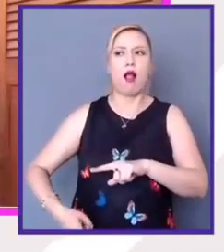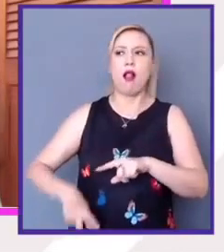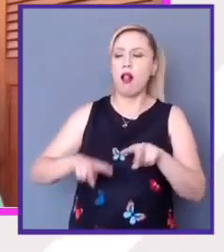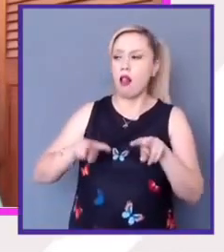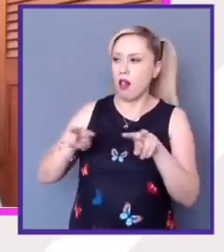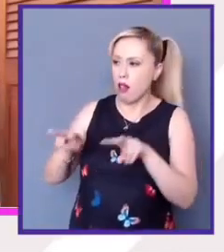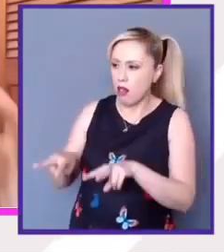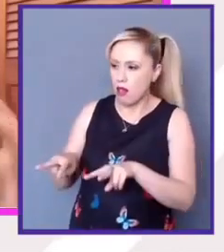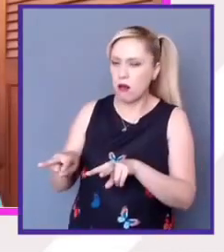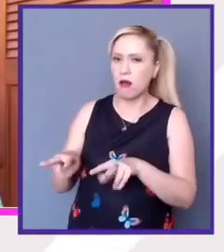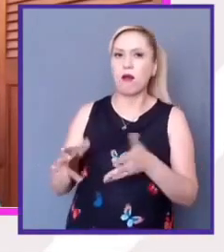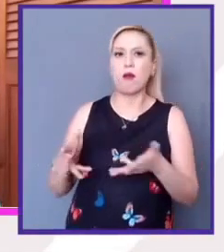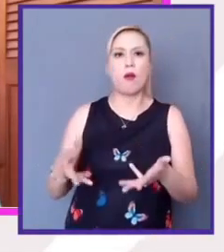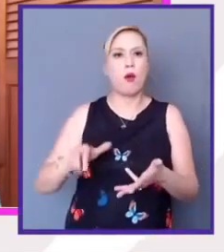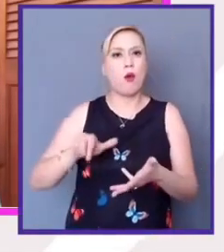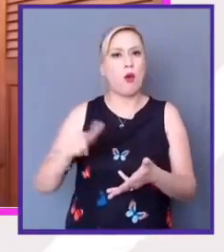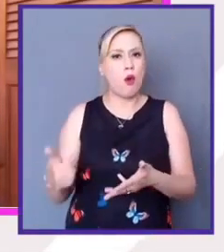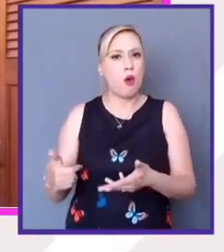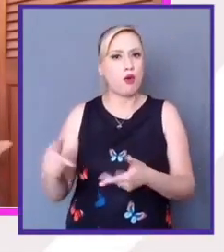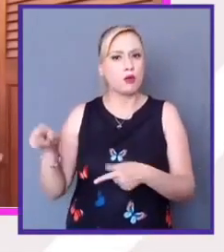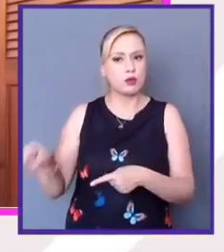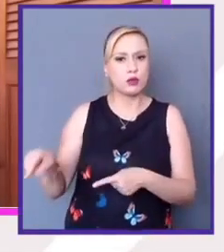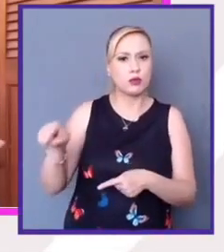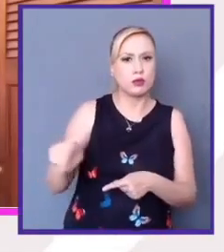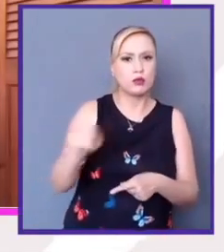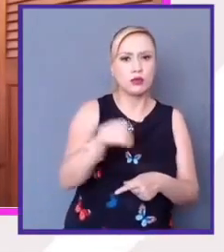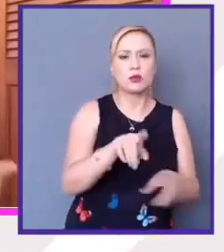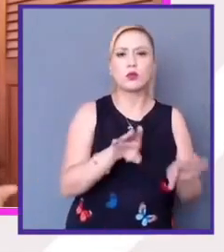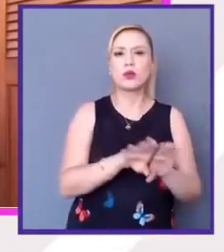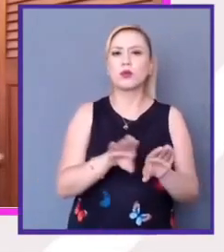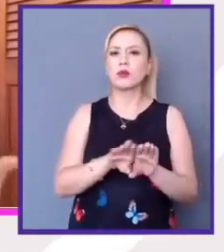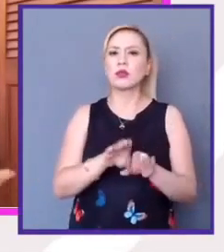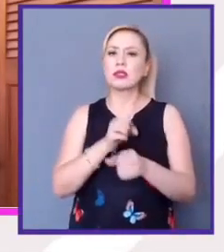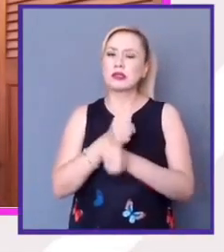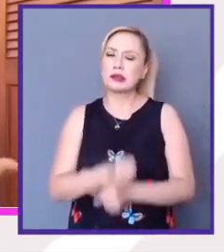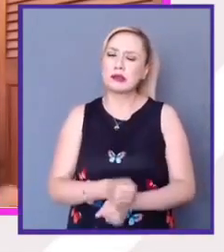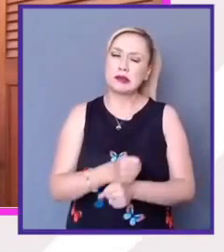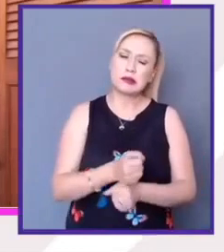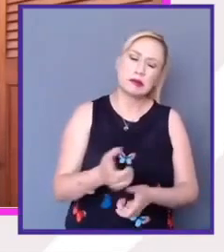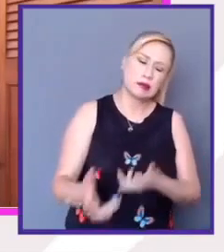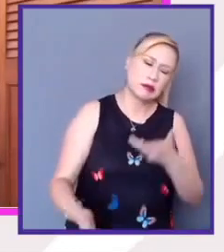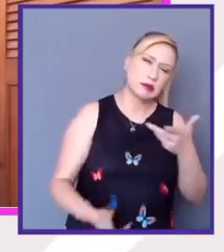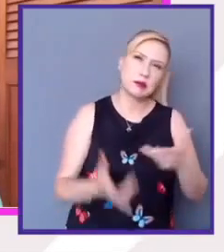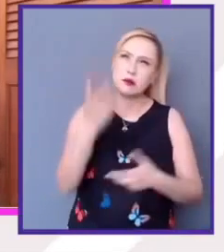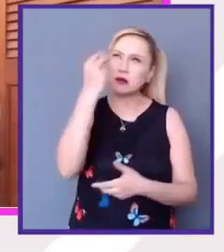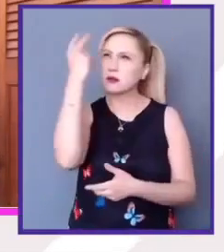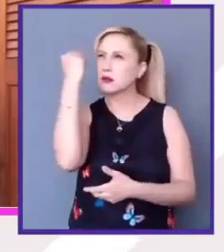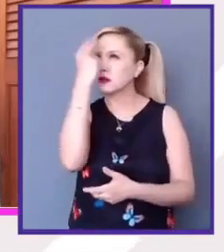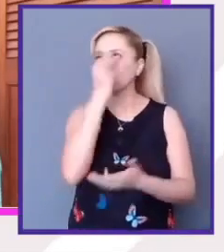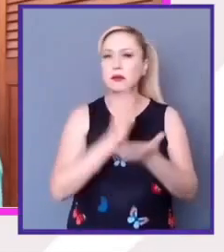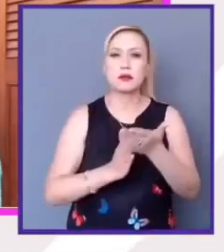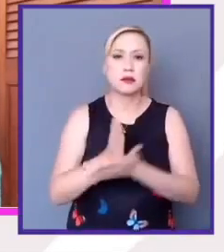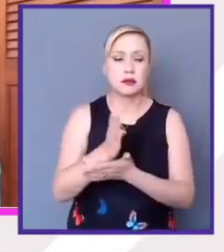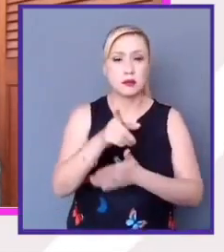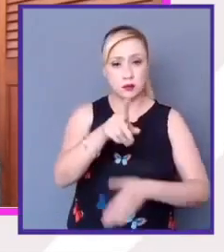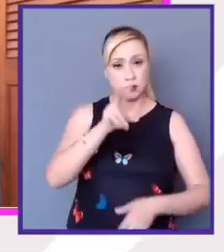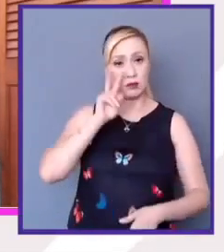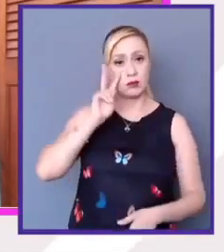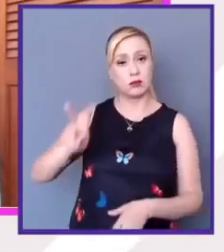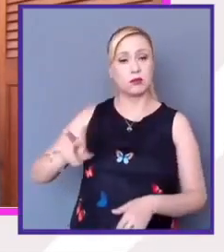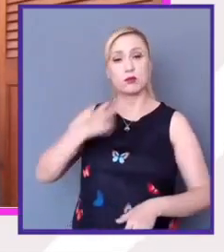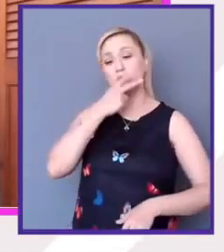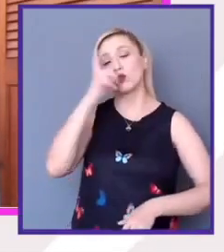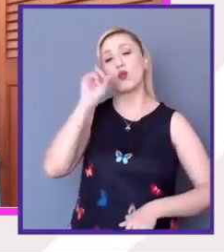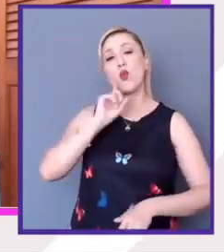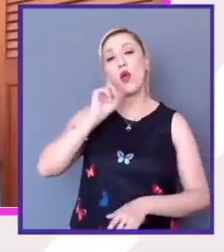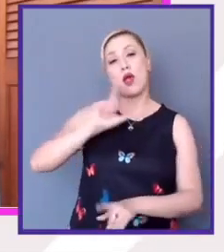mirar desde otros espacios cómo la desigualdad estructural afecta a las personas en México. Si solo miramos el género,